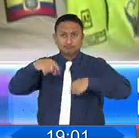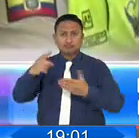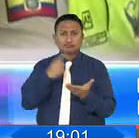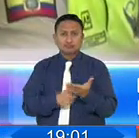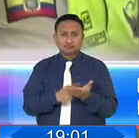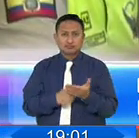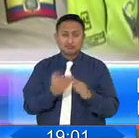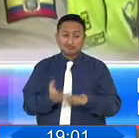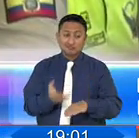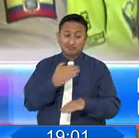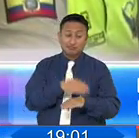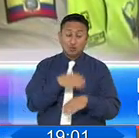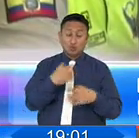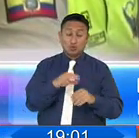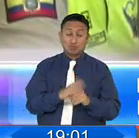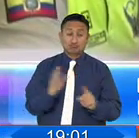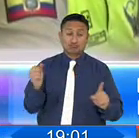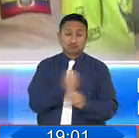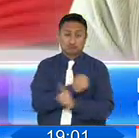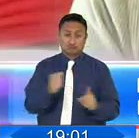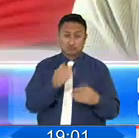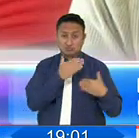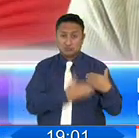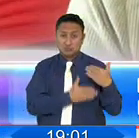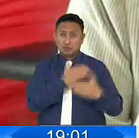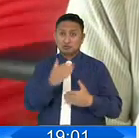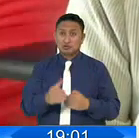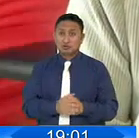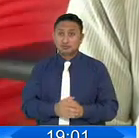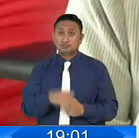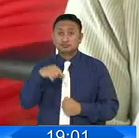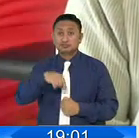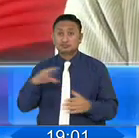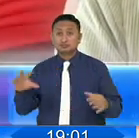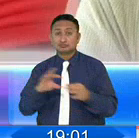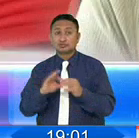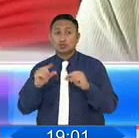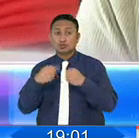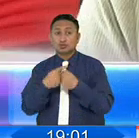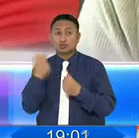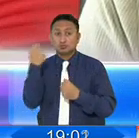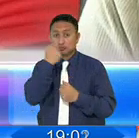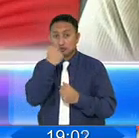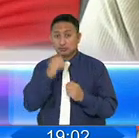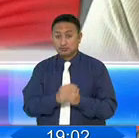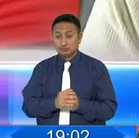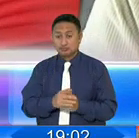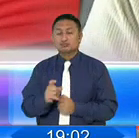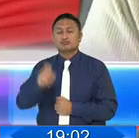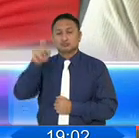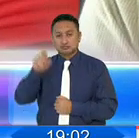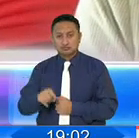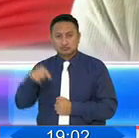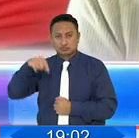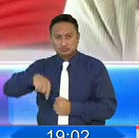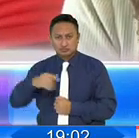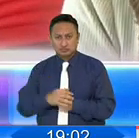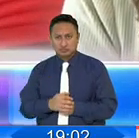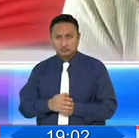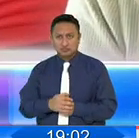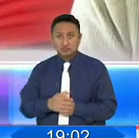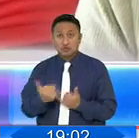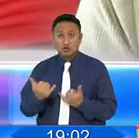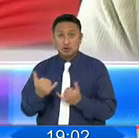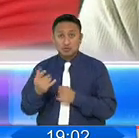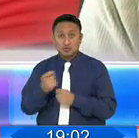los últimos hechos violentos suscitados. Muchas están relacionadas con narcotráfico y tienen que ver también con la gran presión que hemos